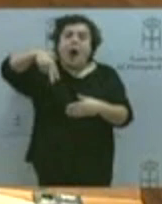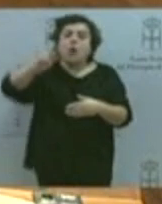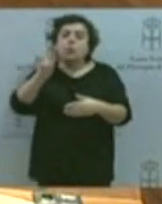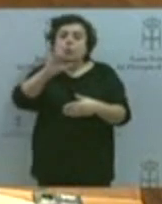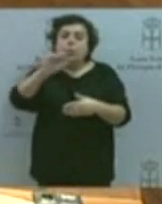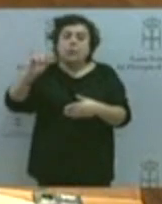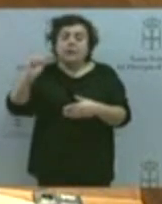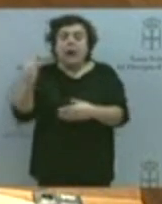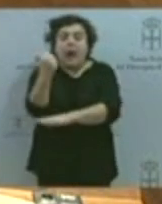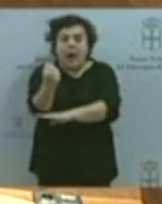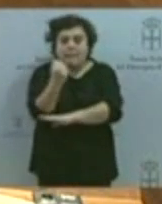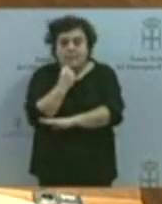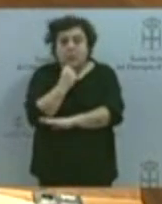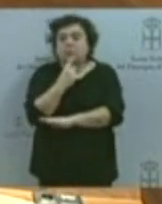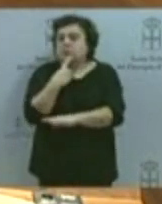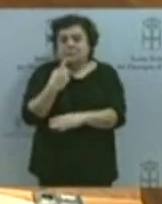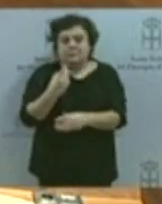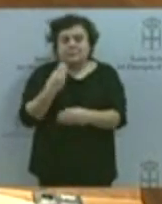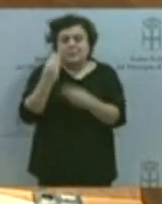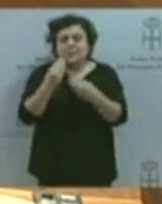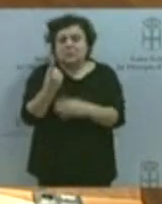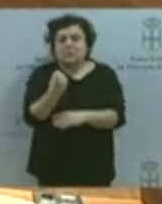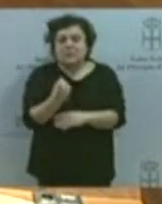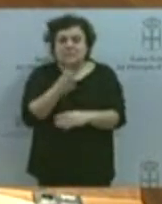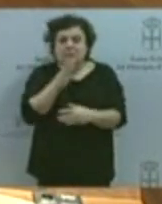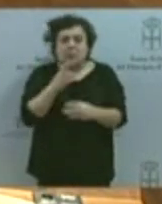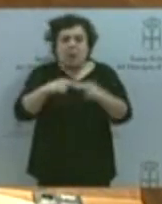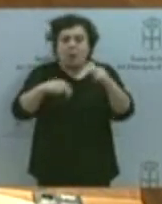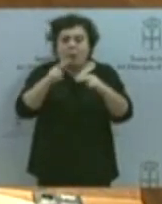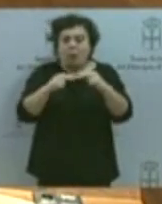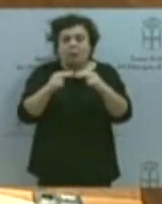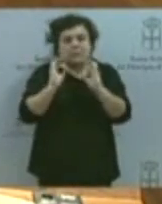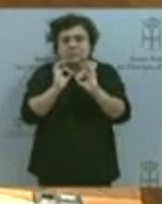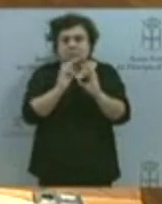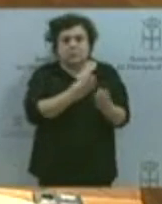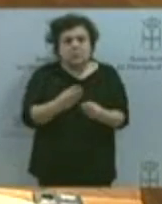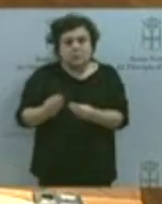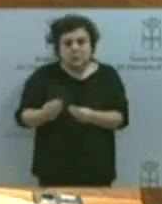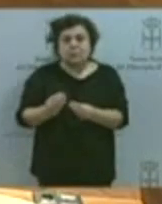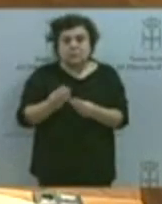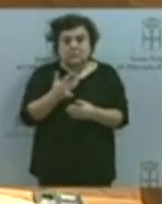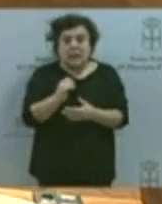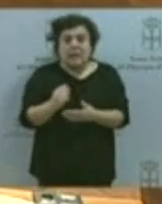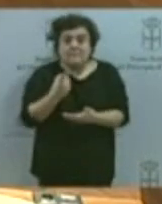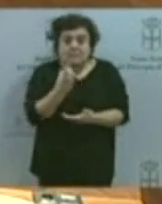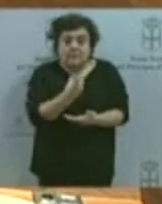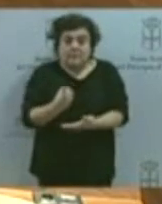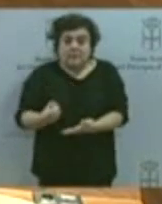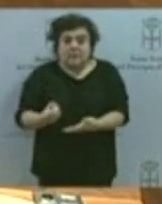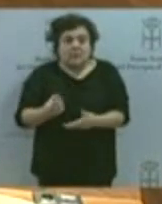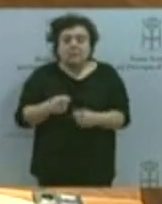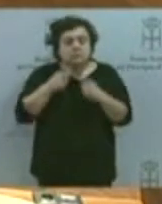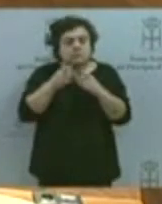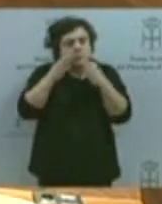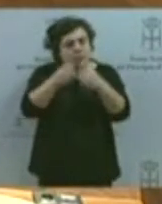hay muchas obras que reparar, muchas cosas que reparar, y hay que incidir en ello. Yo lo voy a hacer con todas las fuerzas que